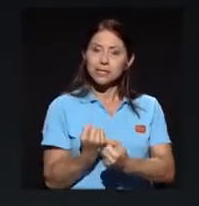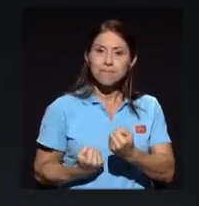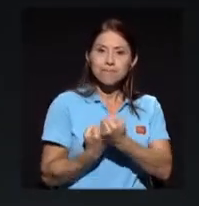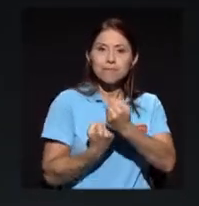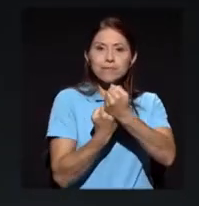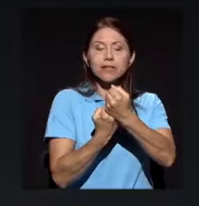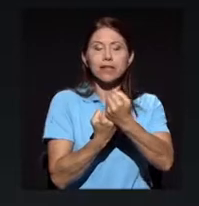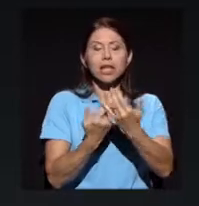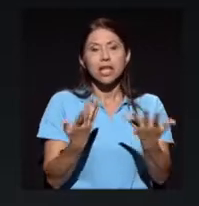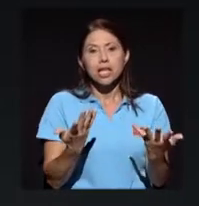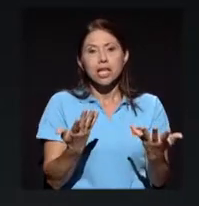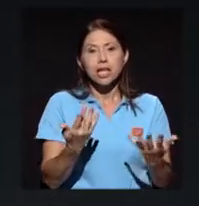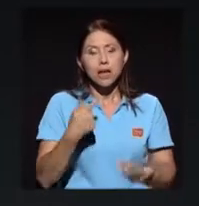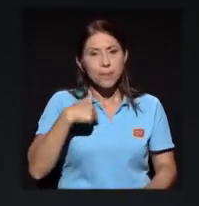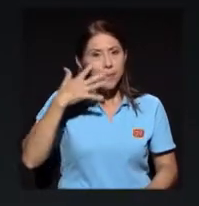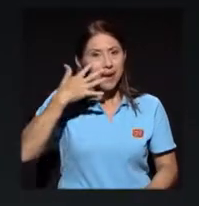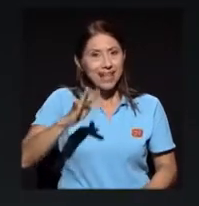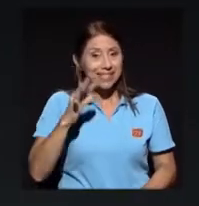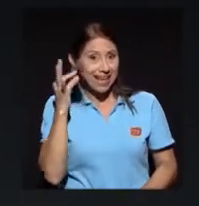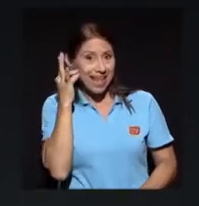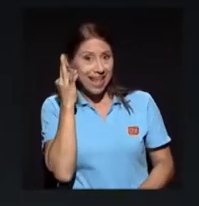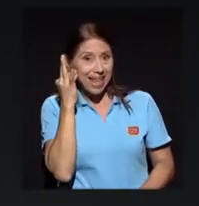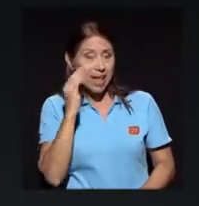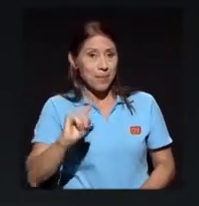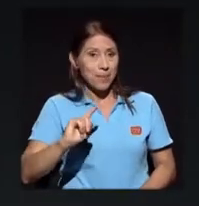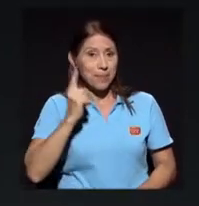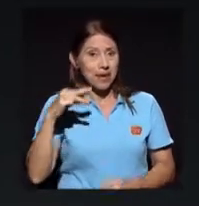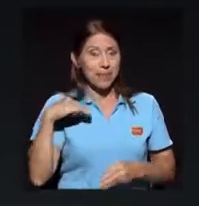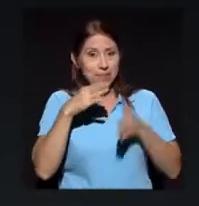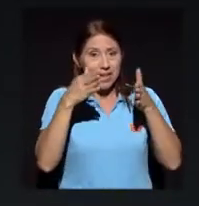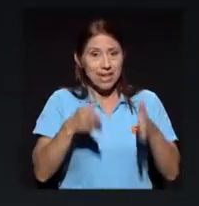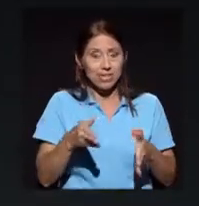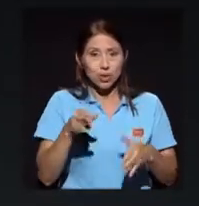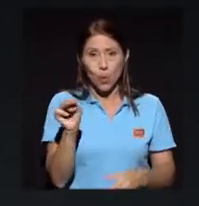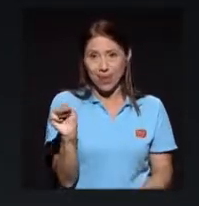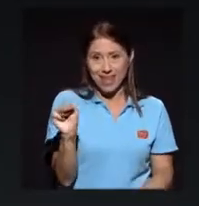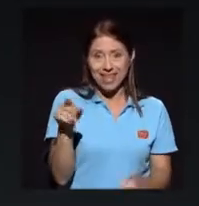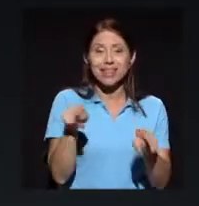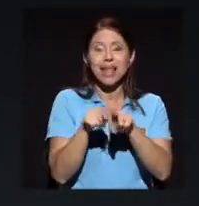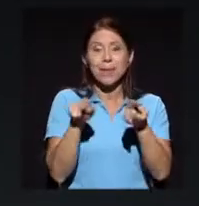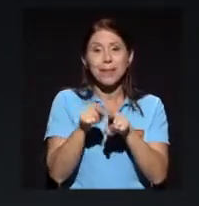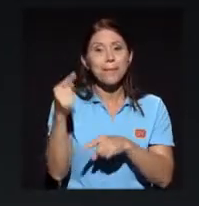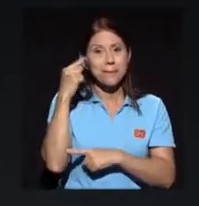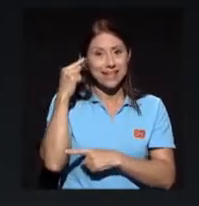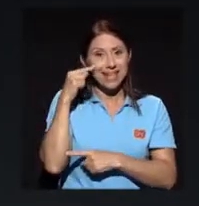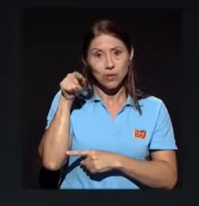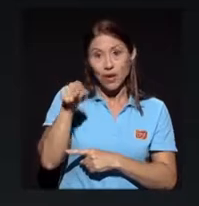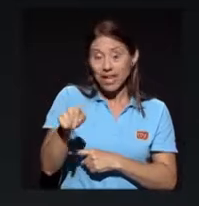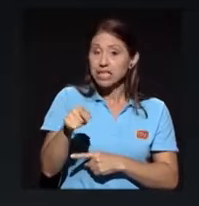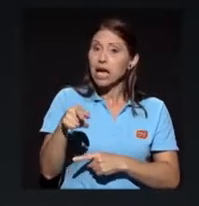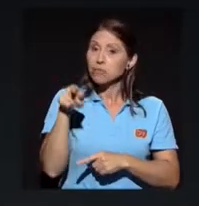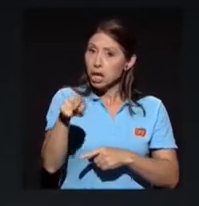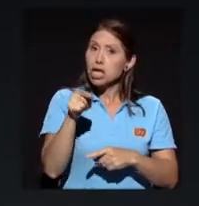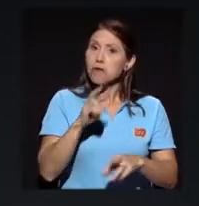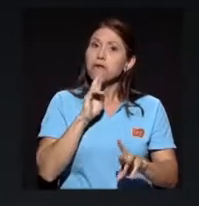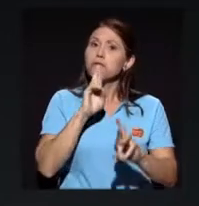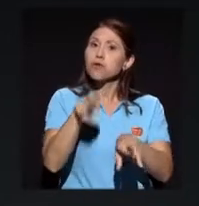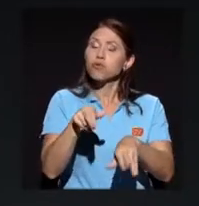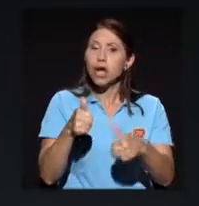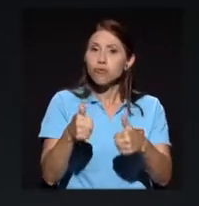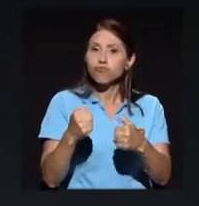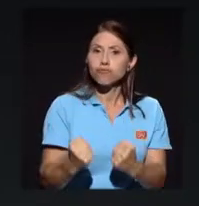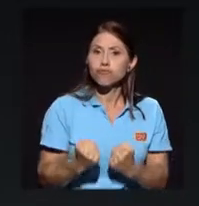me parece que la primer ministro me y también pensando que iba a salir muy reforzada de las